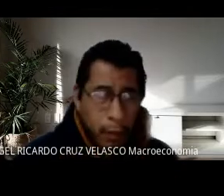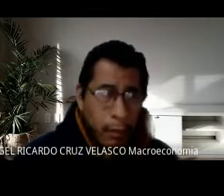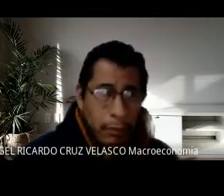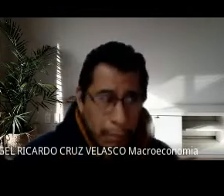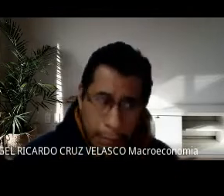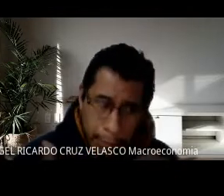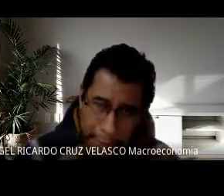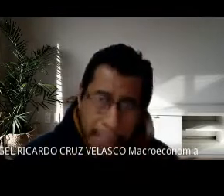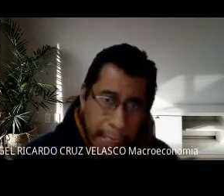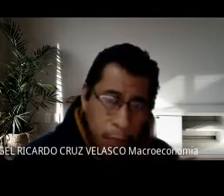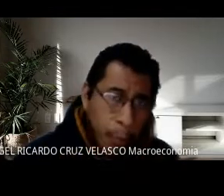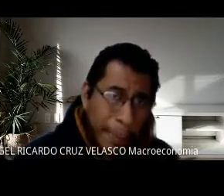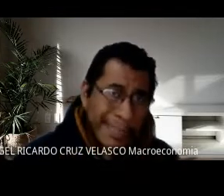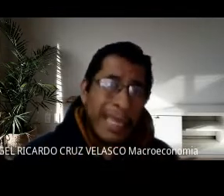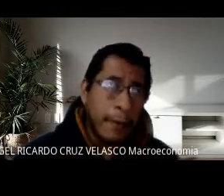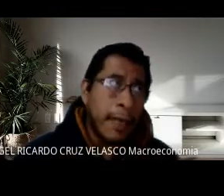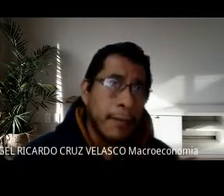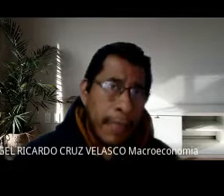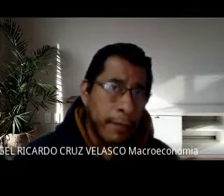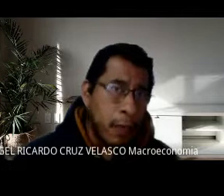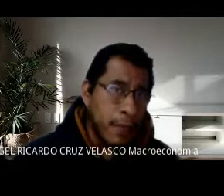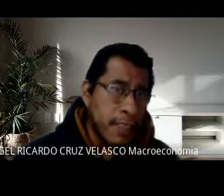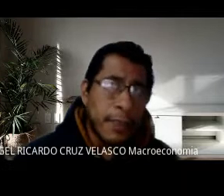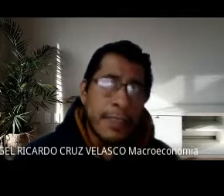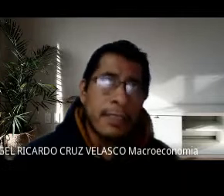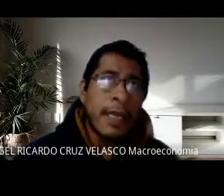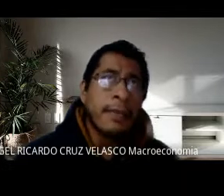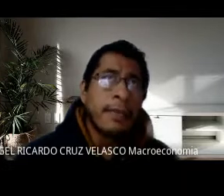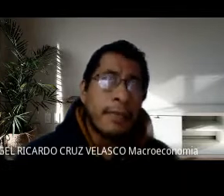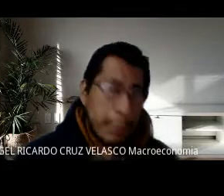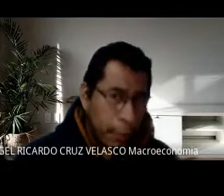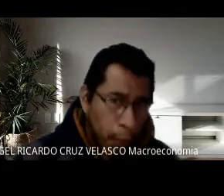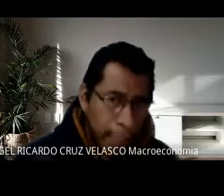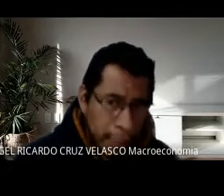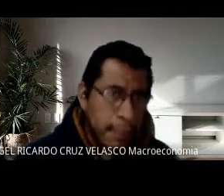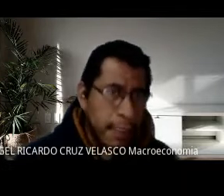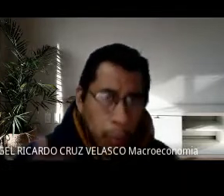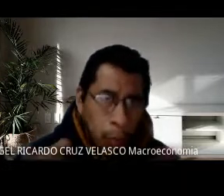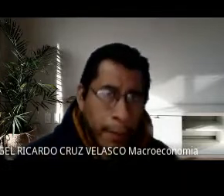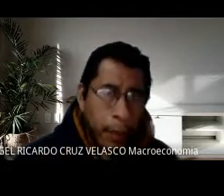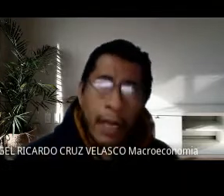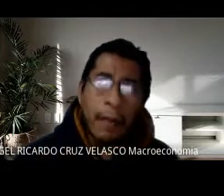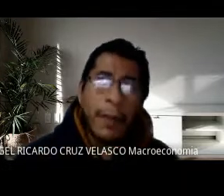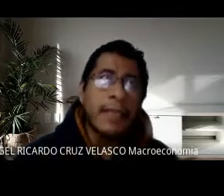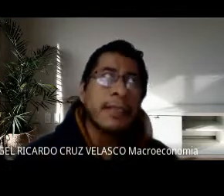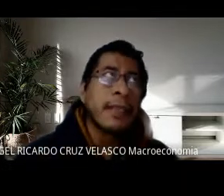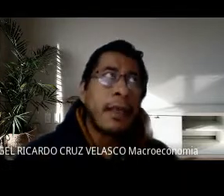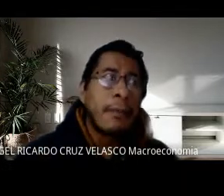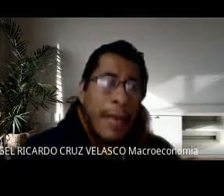dijo, me están entregando un país en quiebra, ténganme confianza y paciencia, desde luego que así va a ser, voy a mejorar el